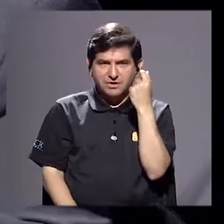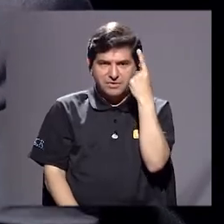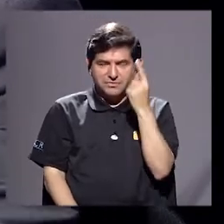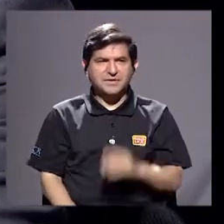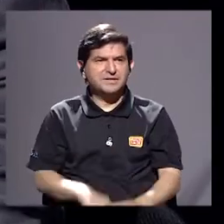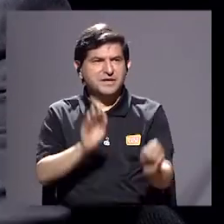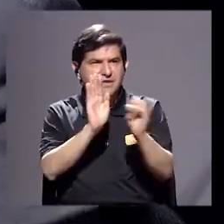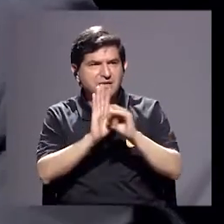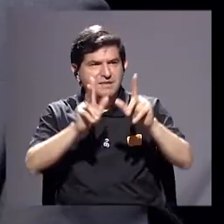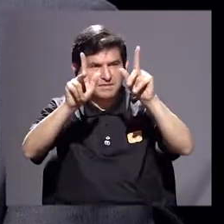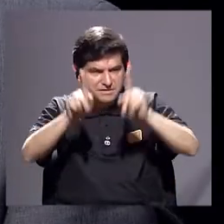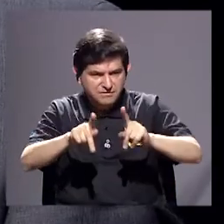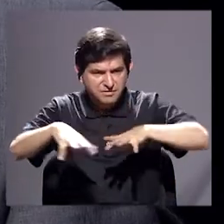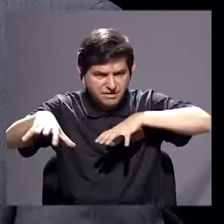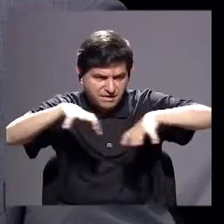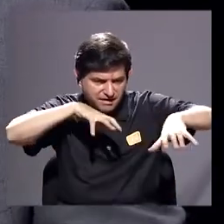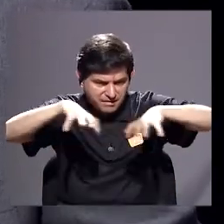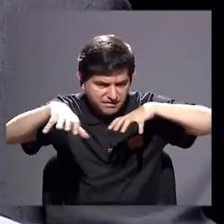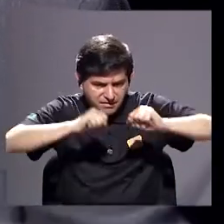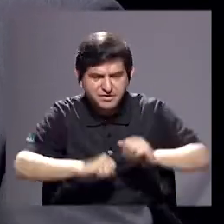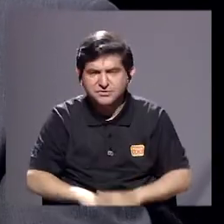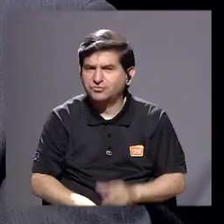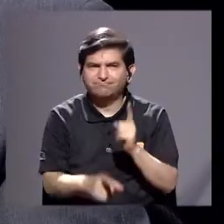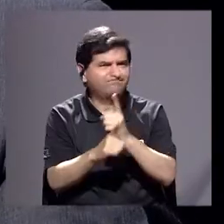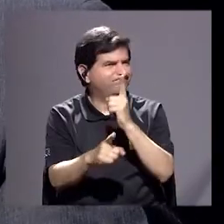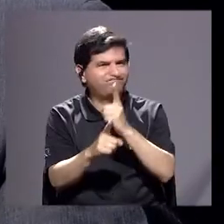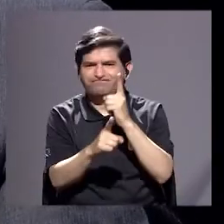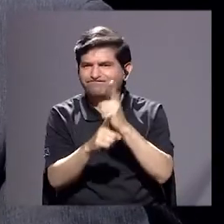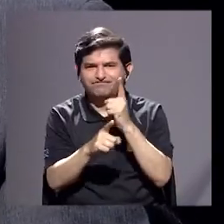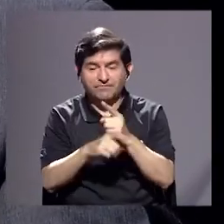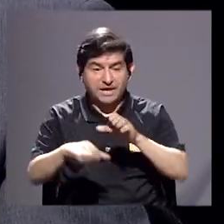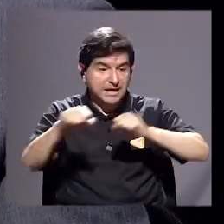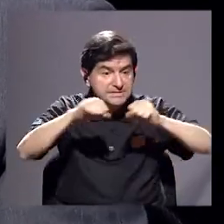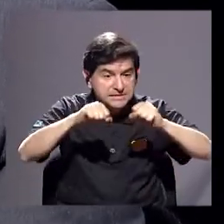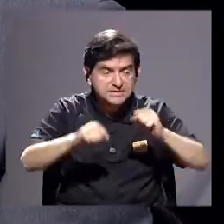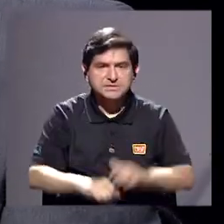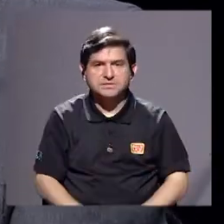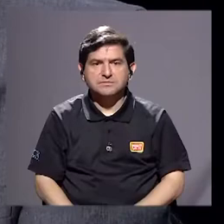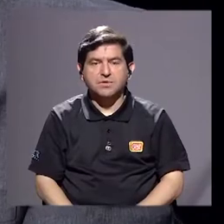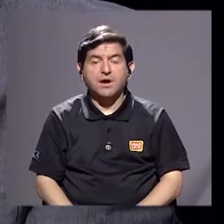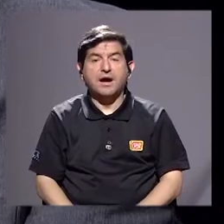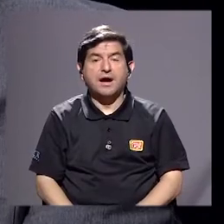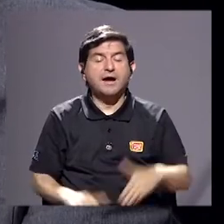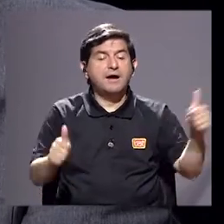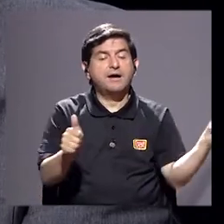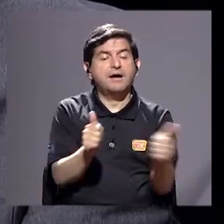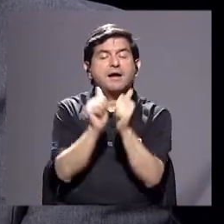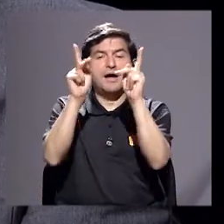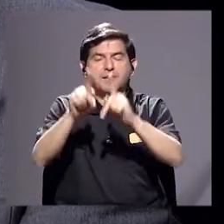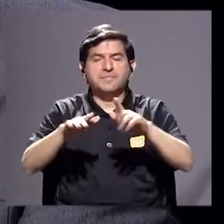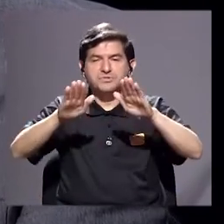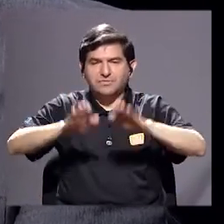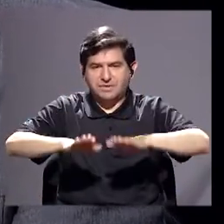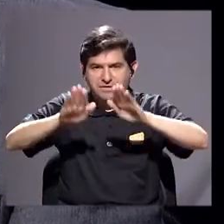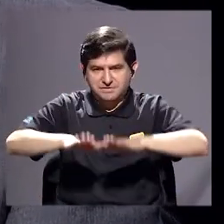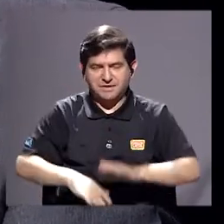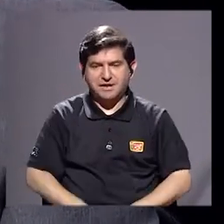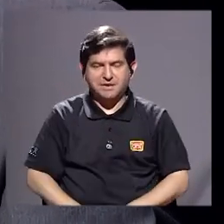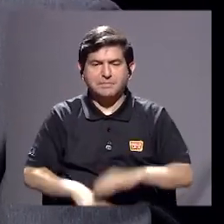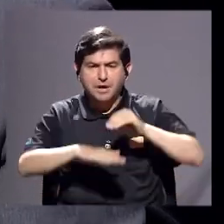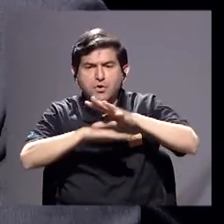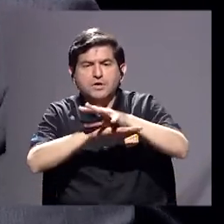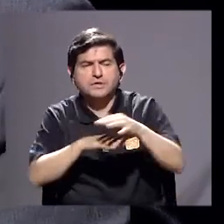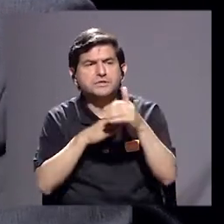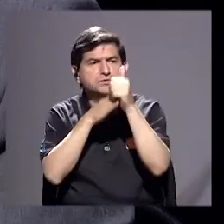que identificamos las personas que reaccionan inadecuadamente frente al sismo y le ponemos a alguien que le ayude a mantener la calma que el